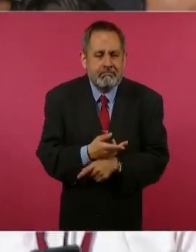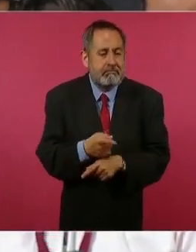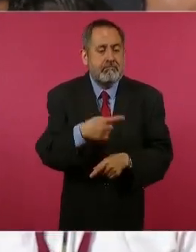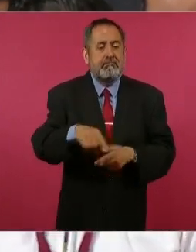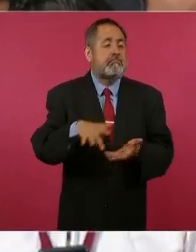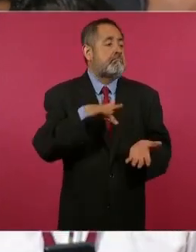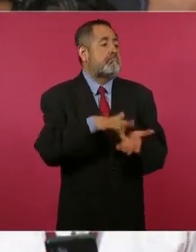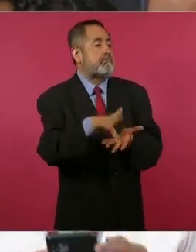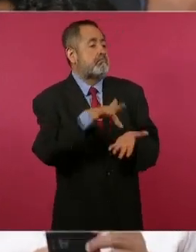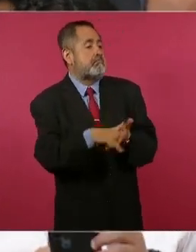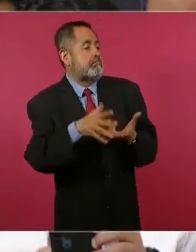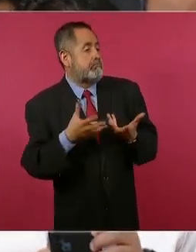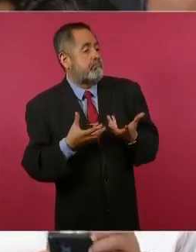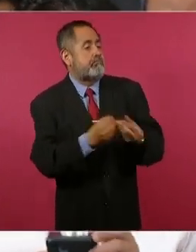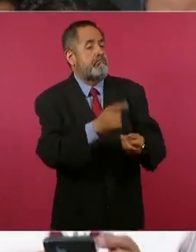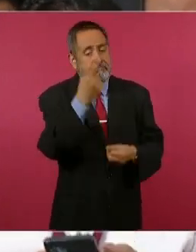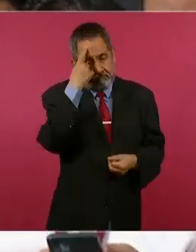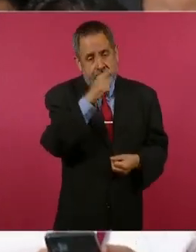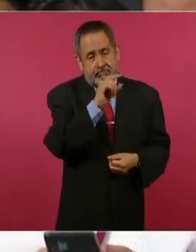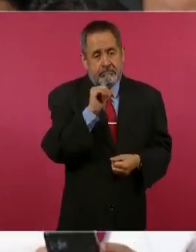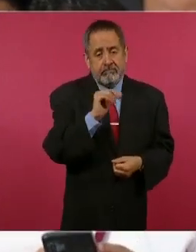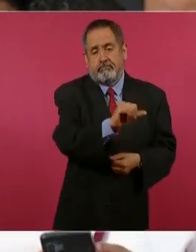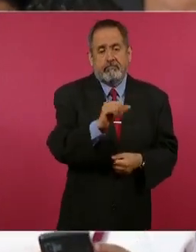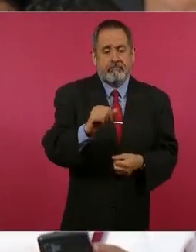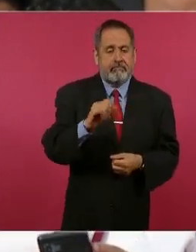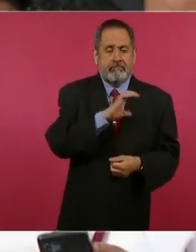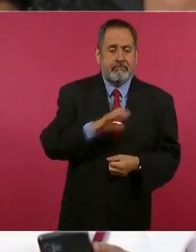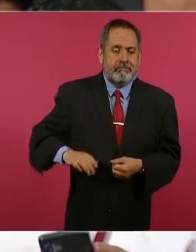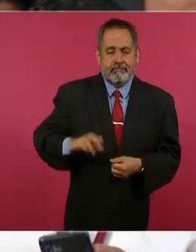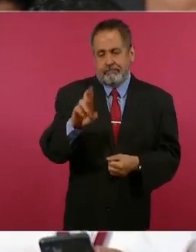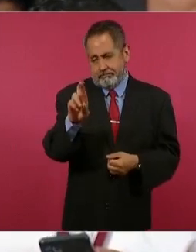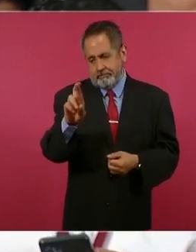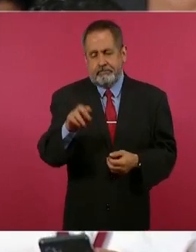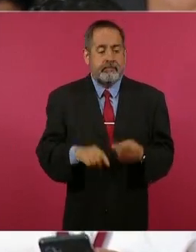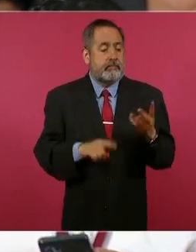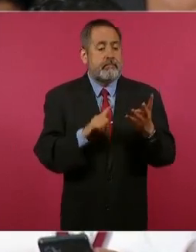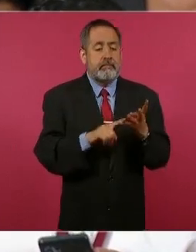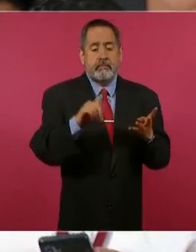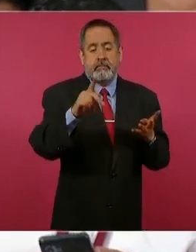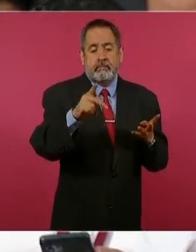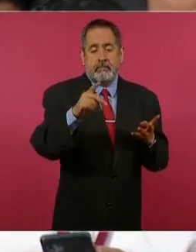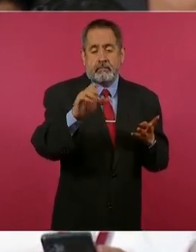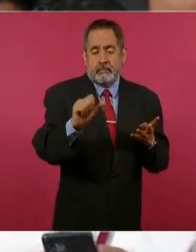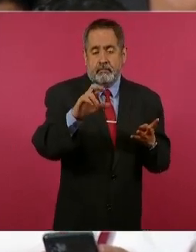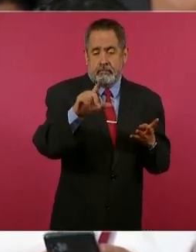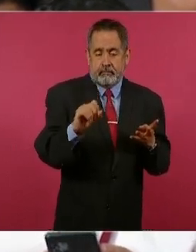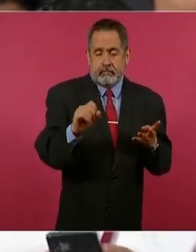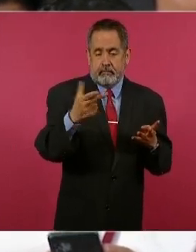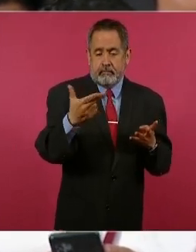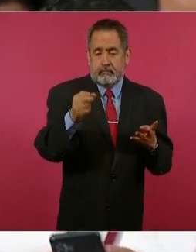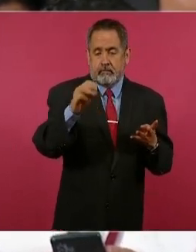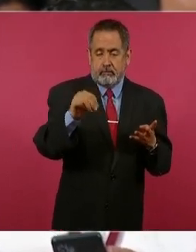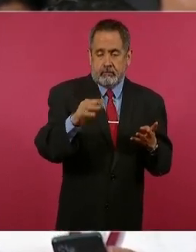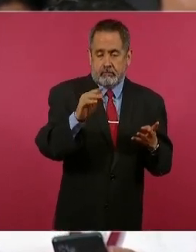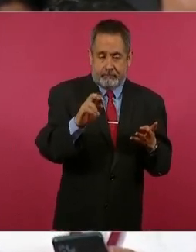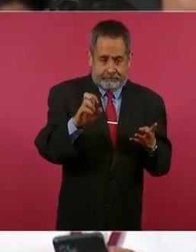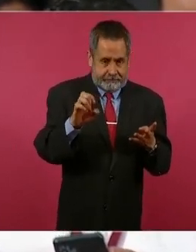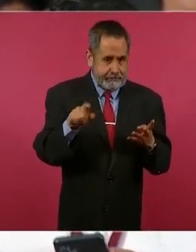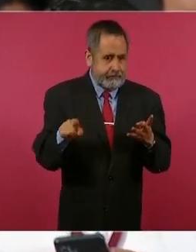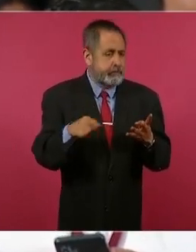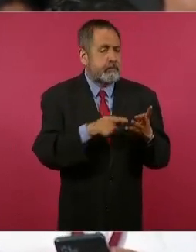apoyando la candidatura de Xochitl Galvez. También está Carla Humphrey ligada a políticos panistas y a quien se había